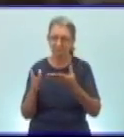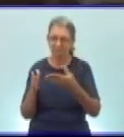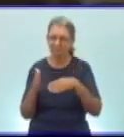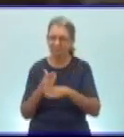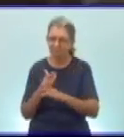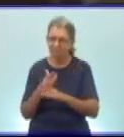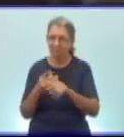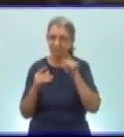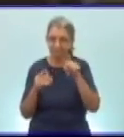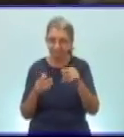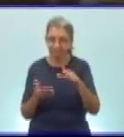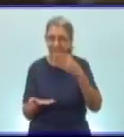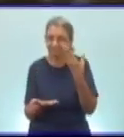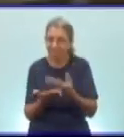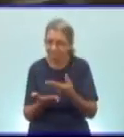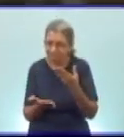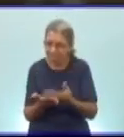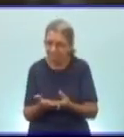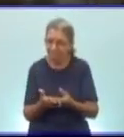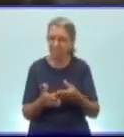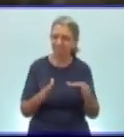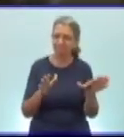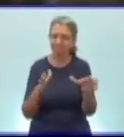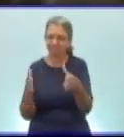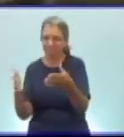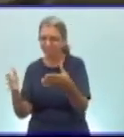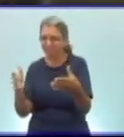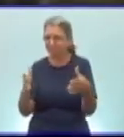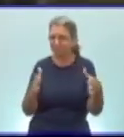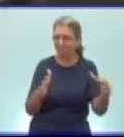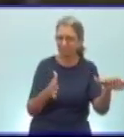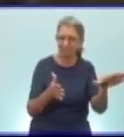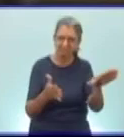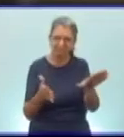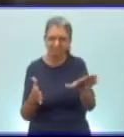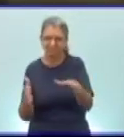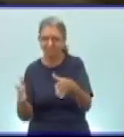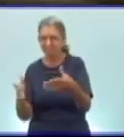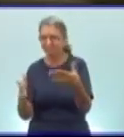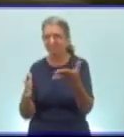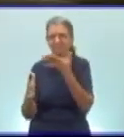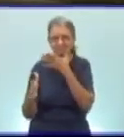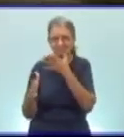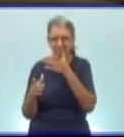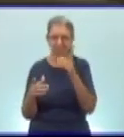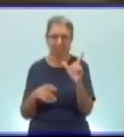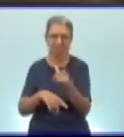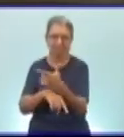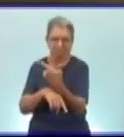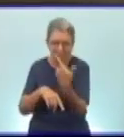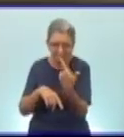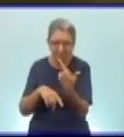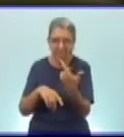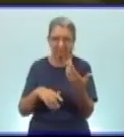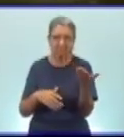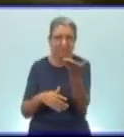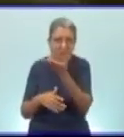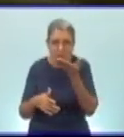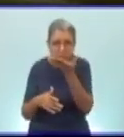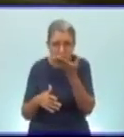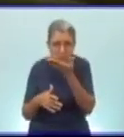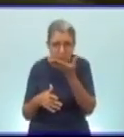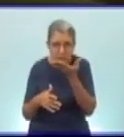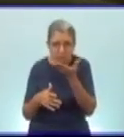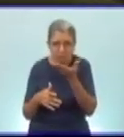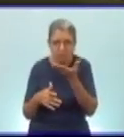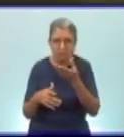En esta prueba, la frecuencia natural del puente de Tacoma Narrows es más semejante a la lenta. Cuando los vientos impactan sobre un puente,